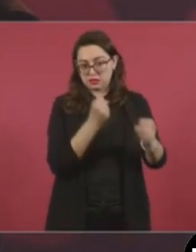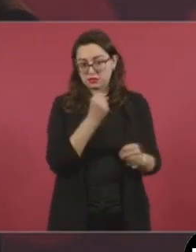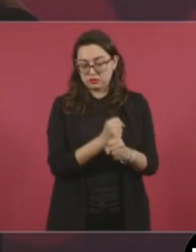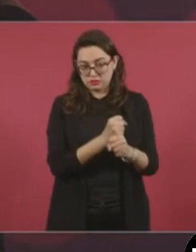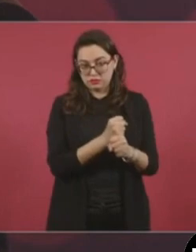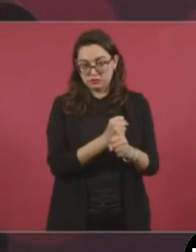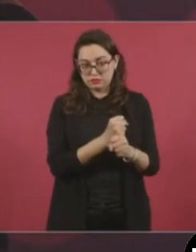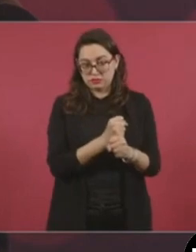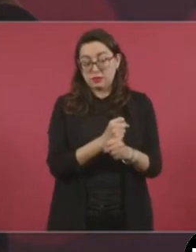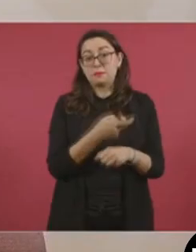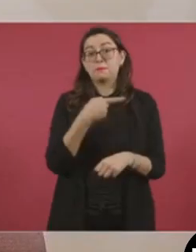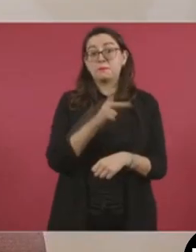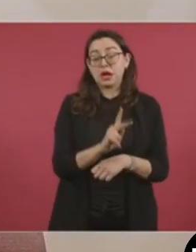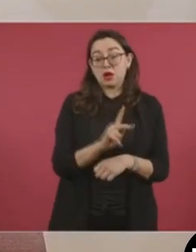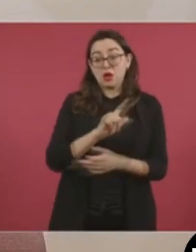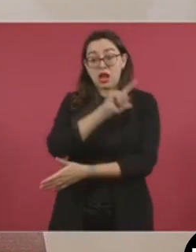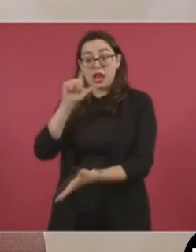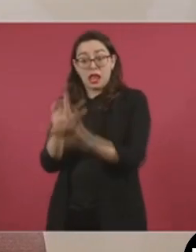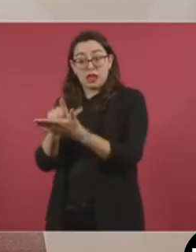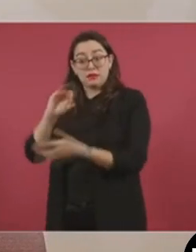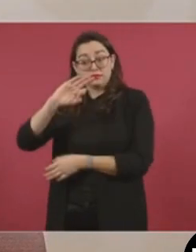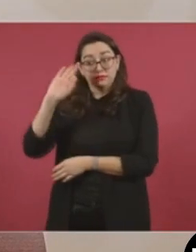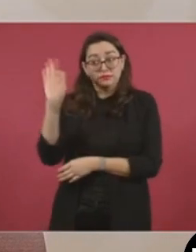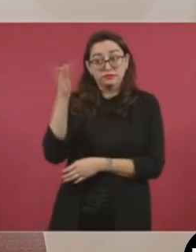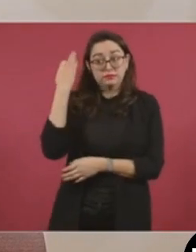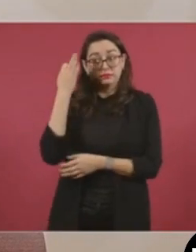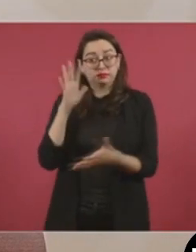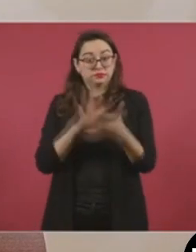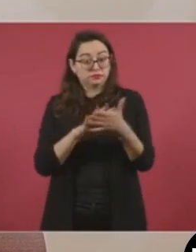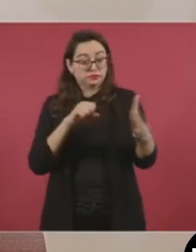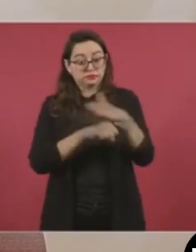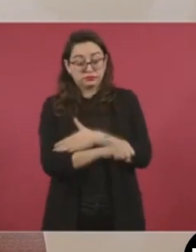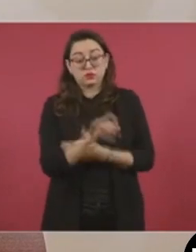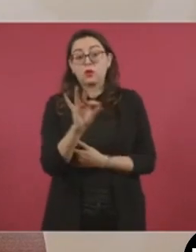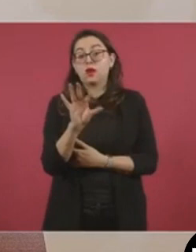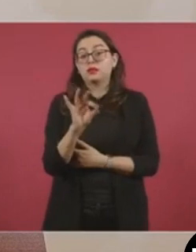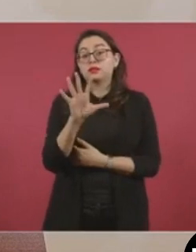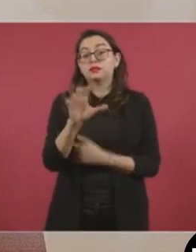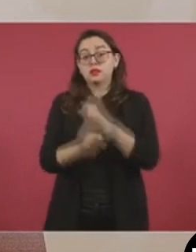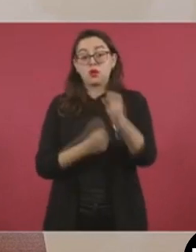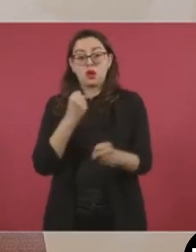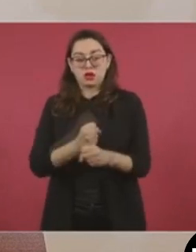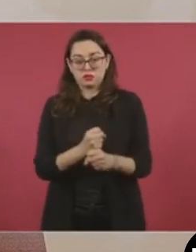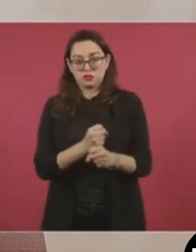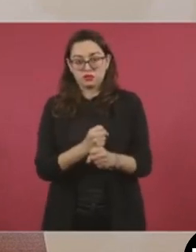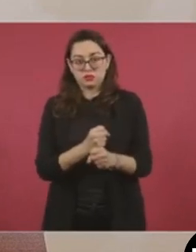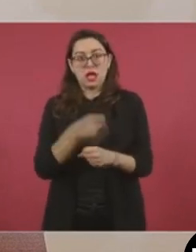y que en el fuero federal creo que 40 o 45.